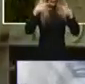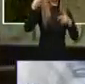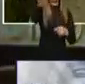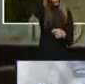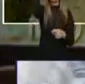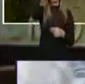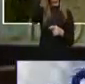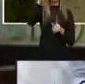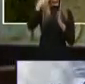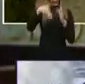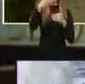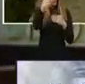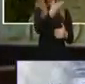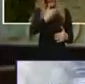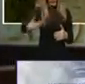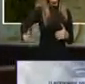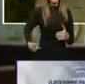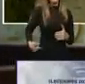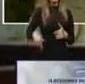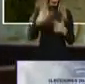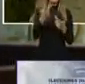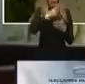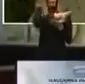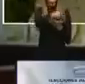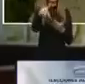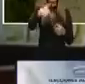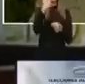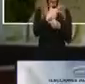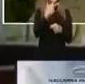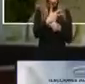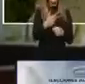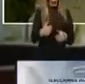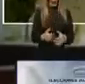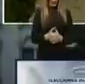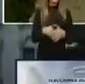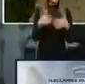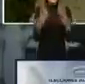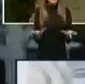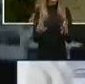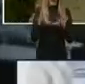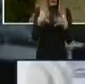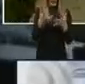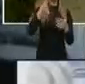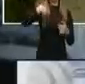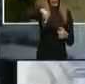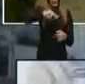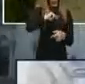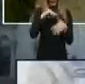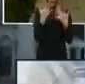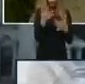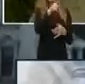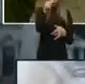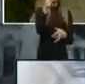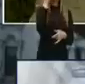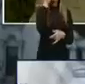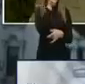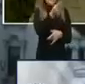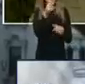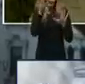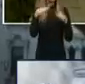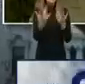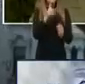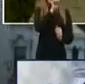próximo presidente de la República de Guatemala. Es así como nosotros pues observamos cómo cada uno